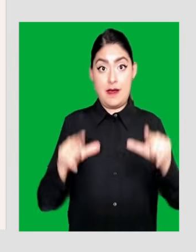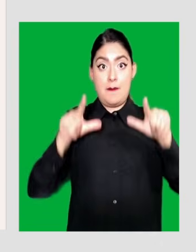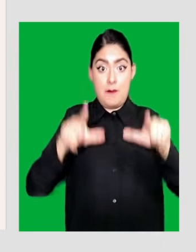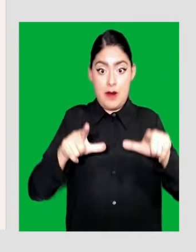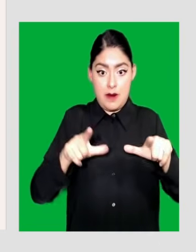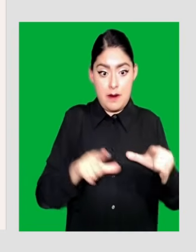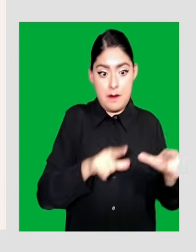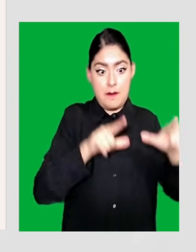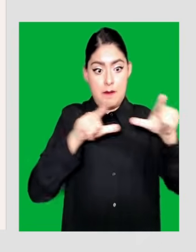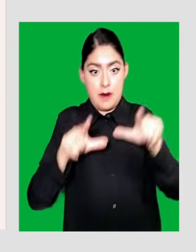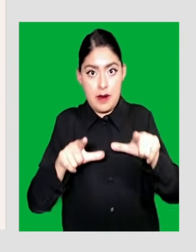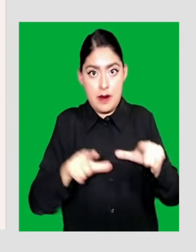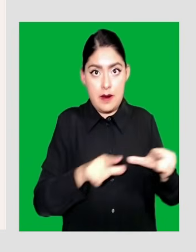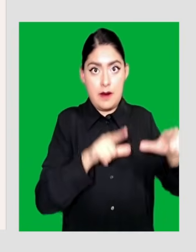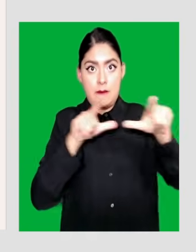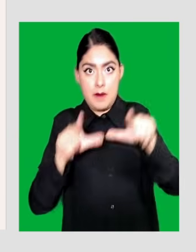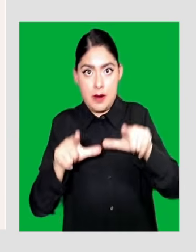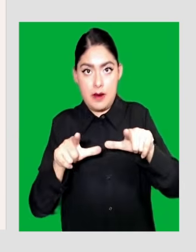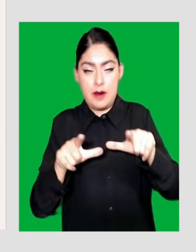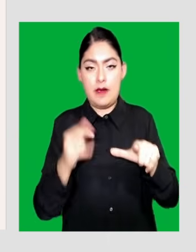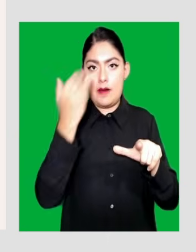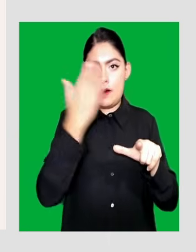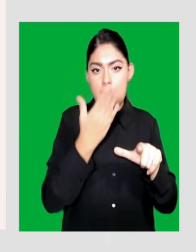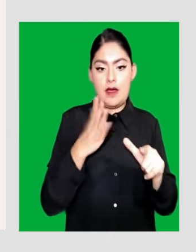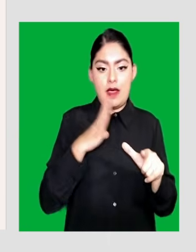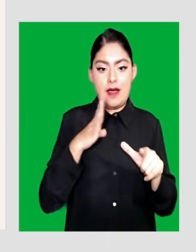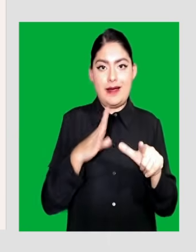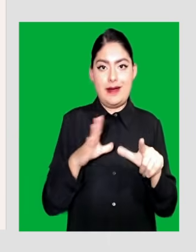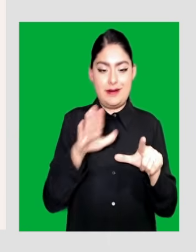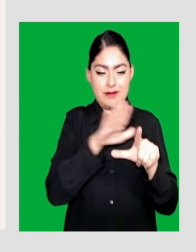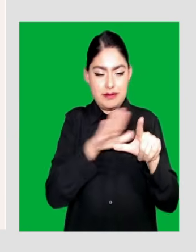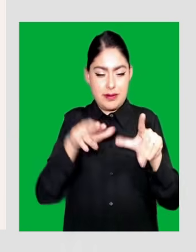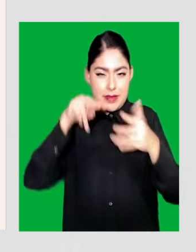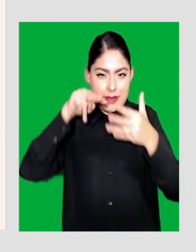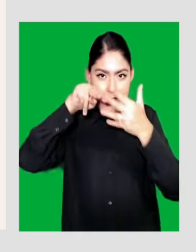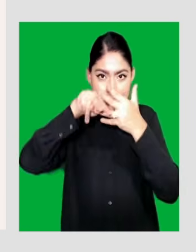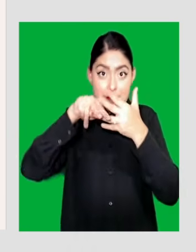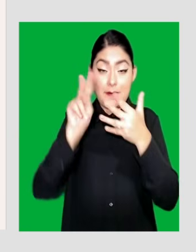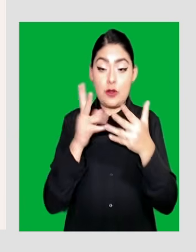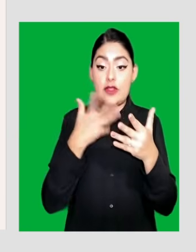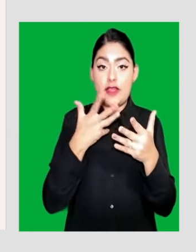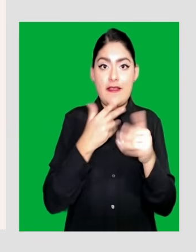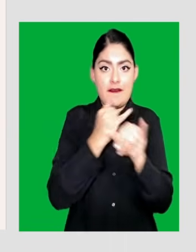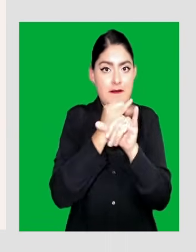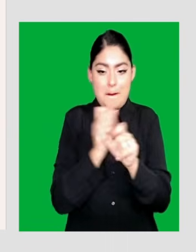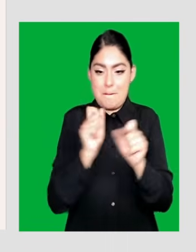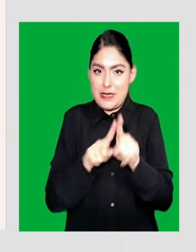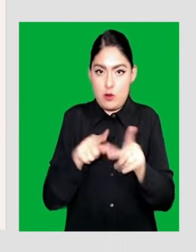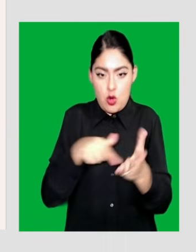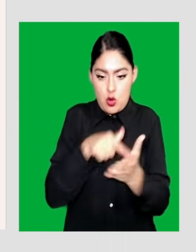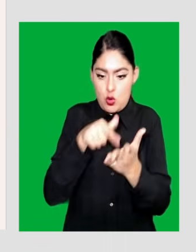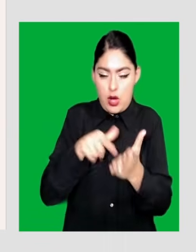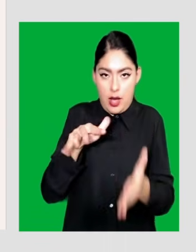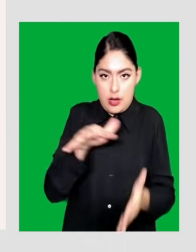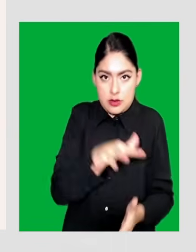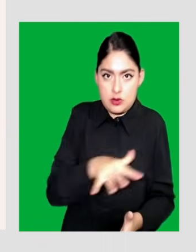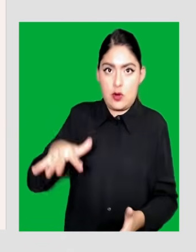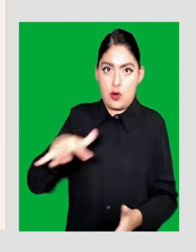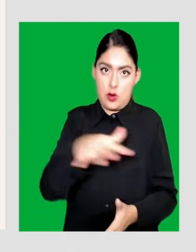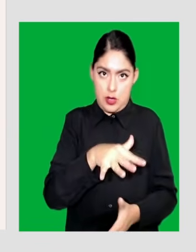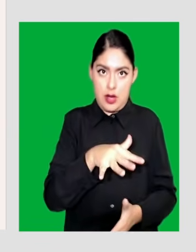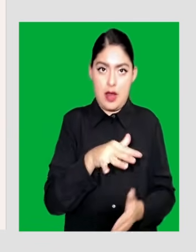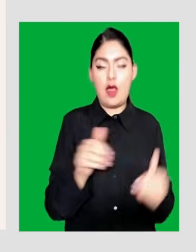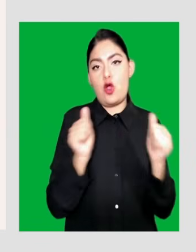Los tipos de información con los que se pueden trabajar en el SIG serán representados como capas. Imaginen un SIG con